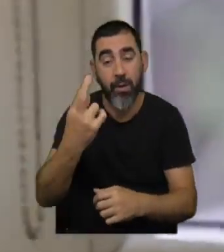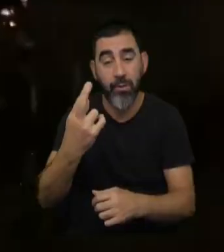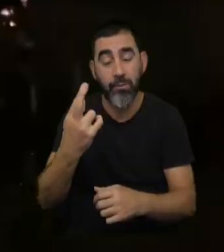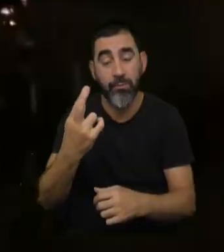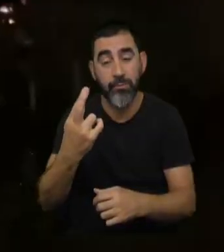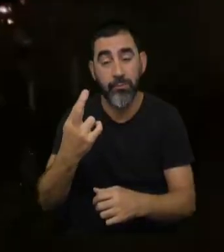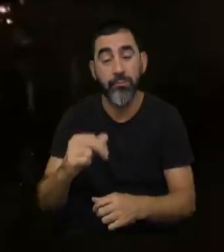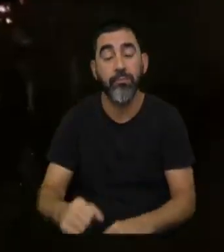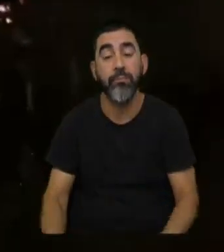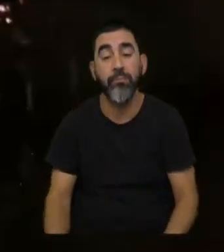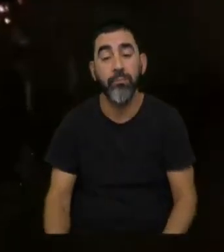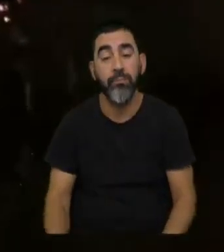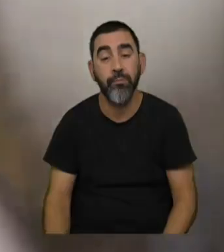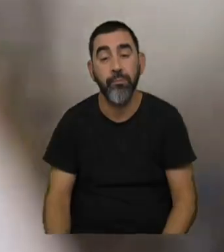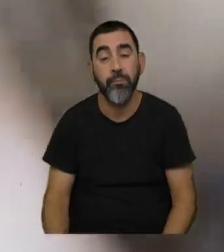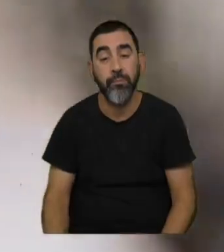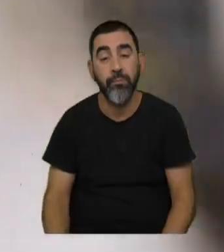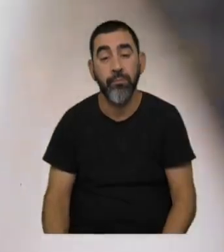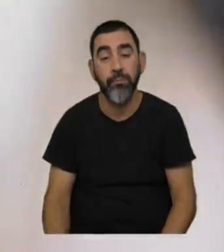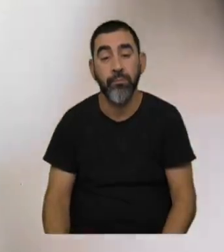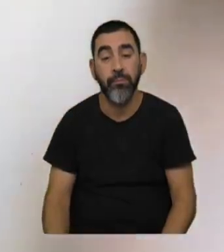todo.